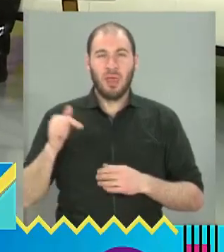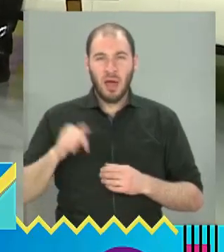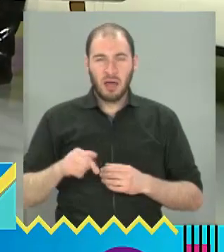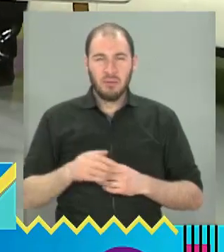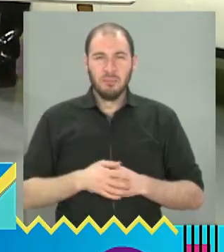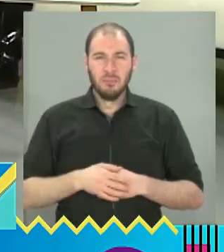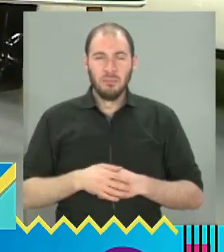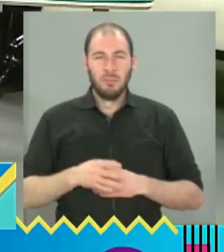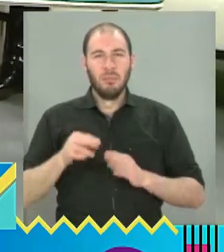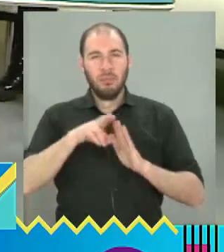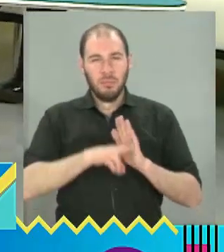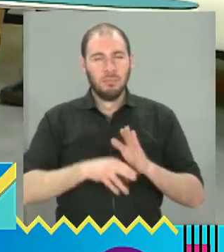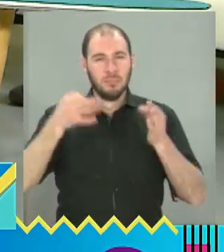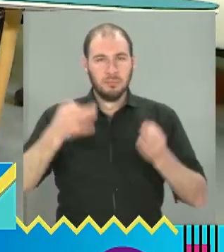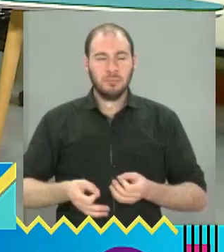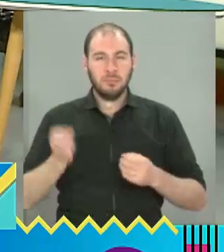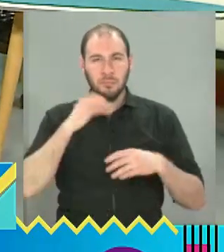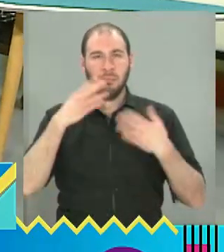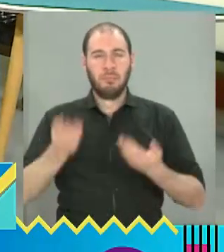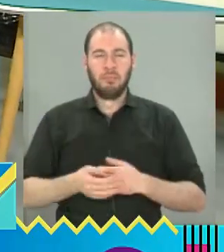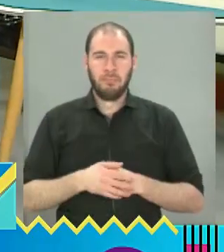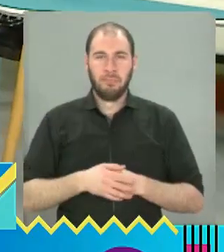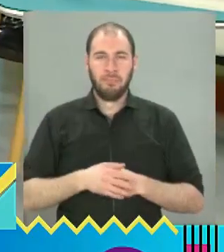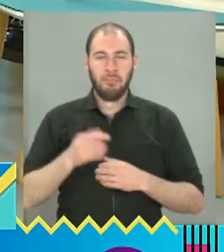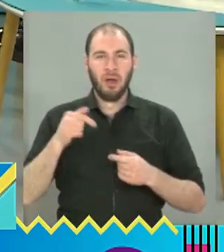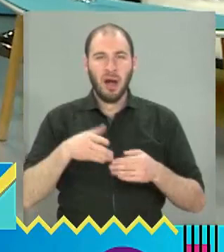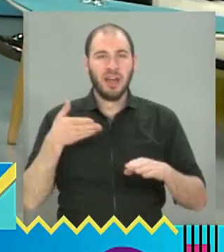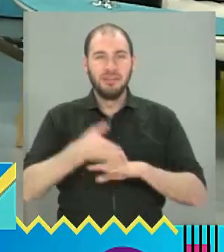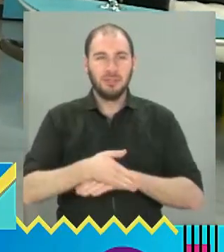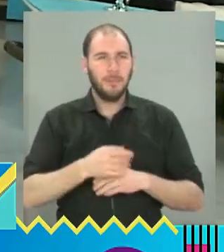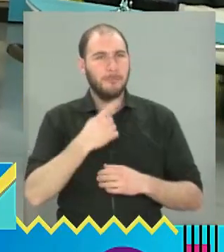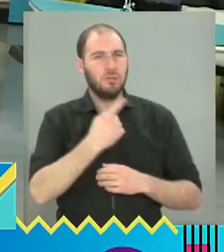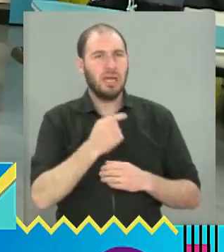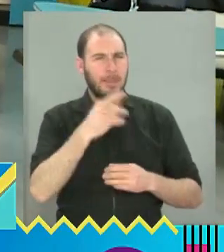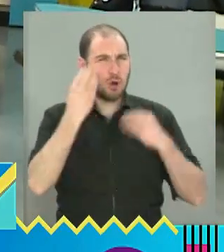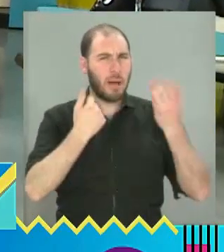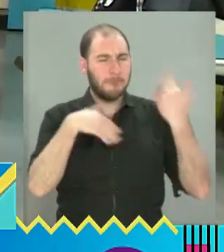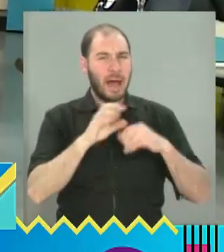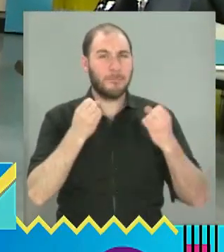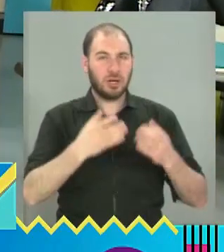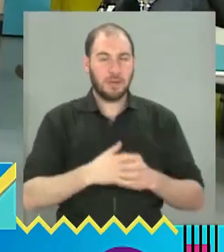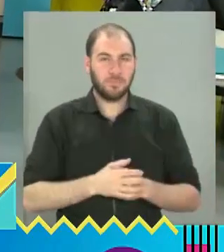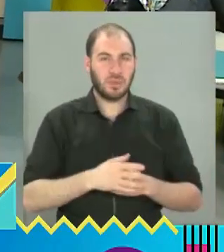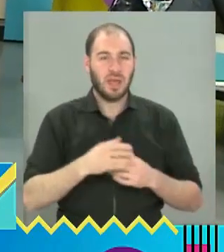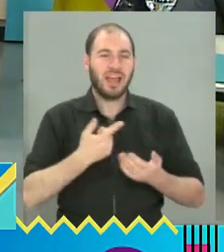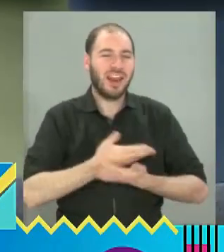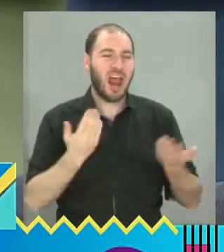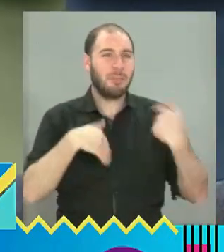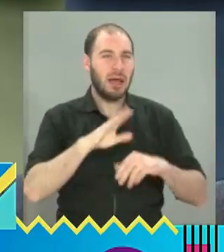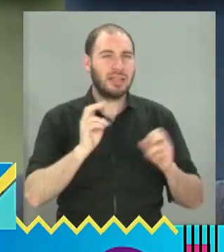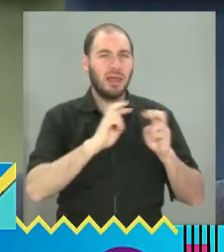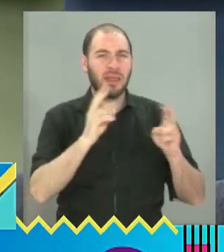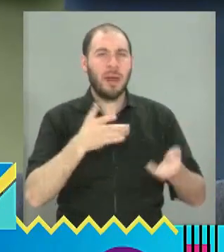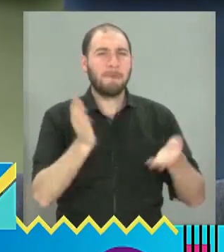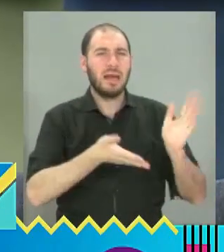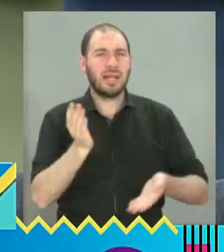a regularizar y mejorar las situaciones de intervención. Dani, ¿es el que más preocupa porque es el más común, lo que tiene que ver